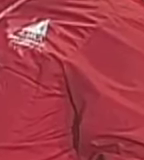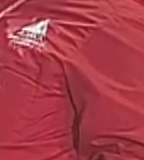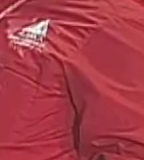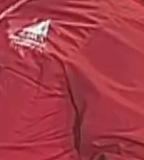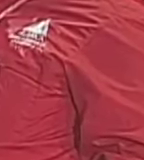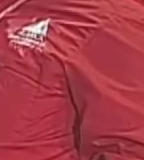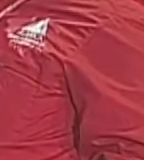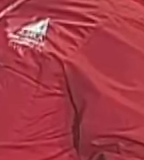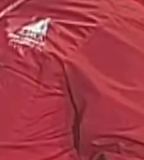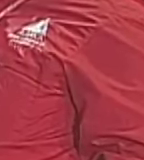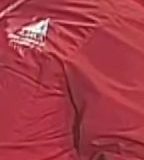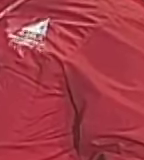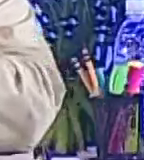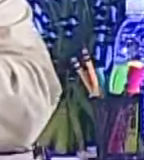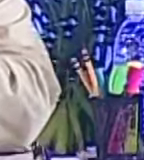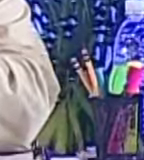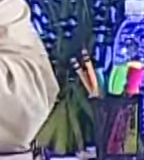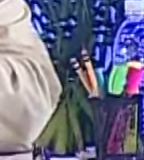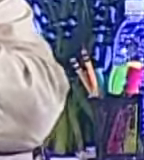aquí.